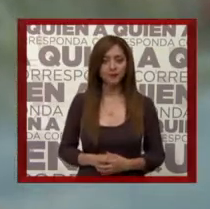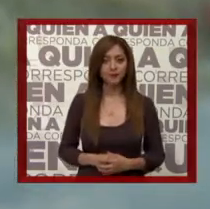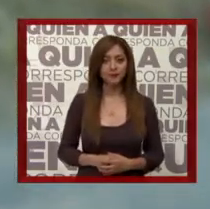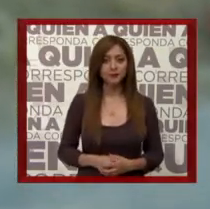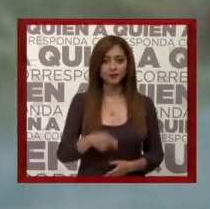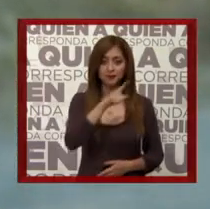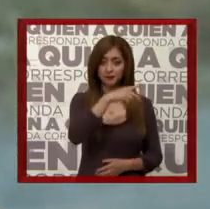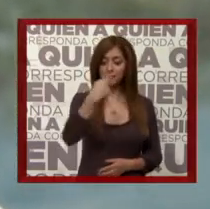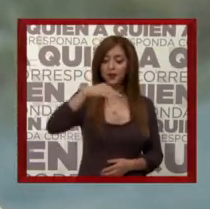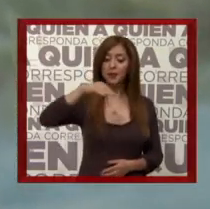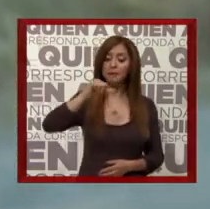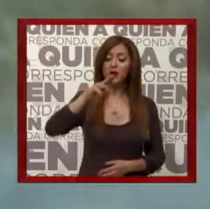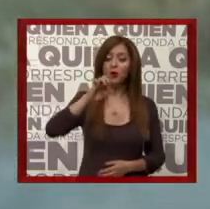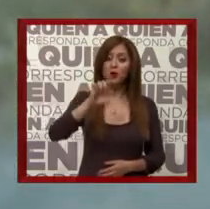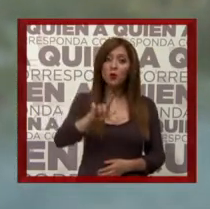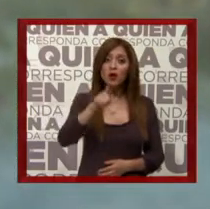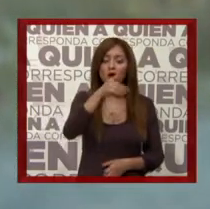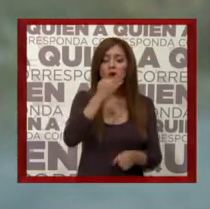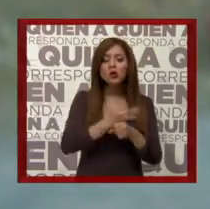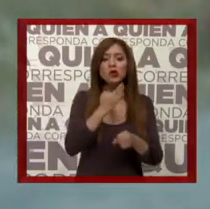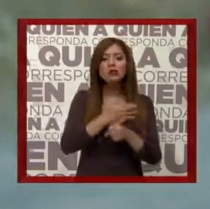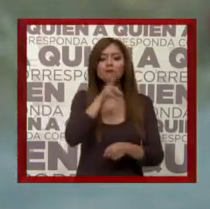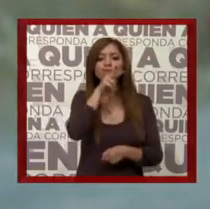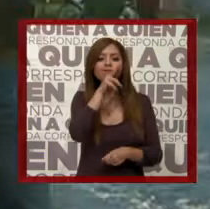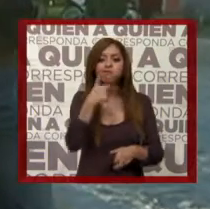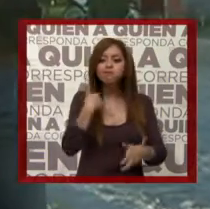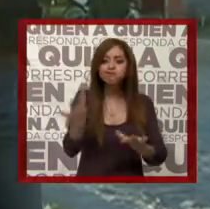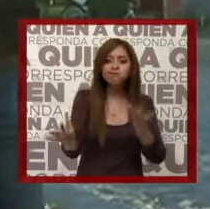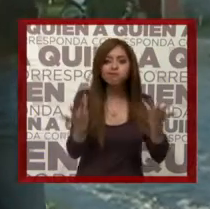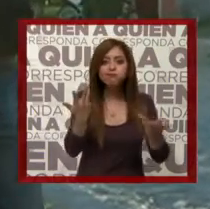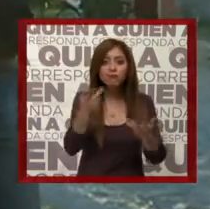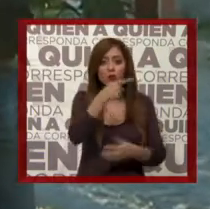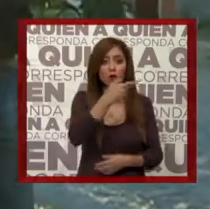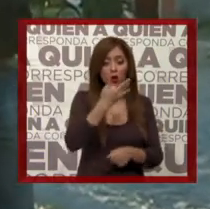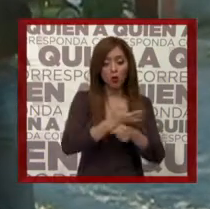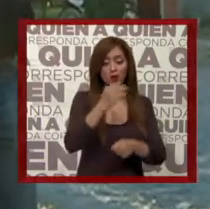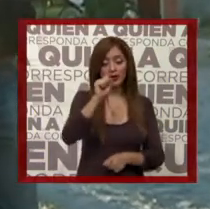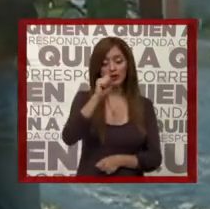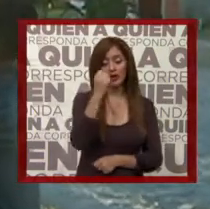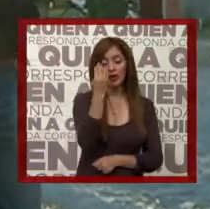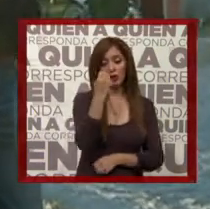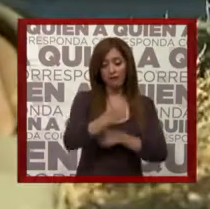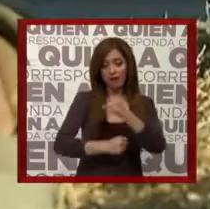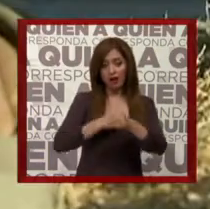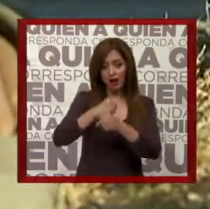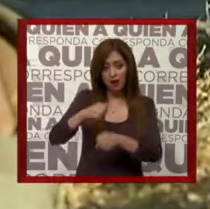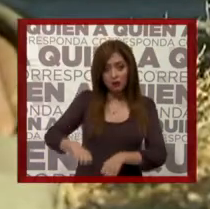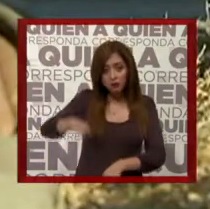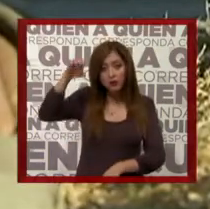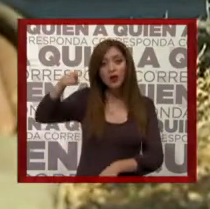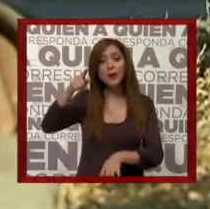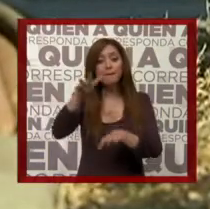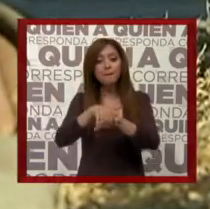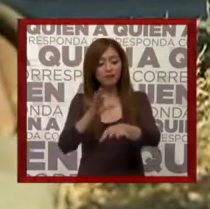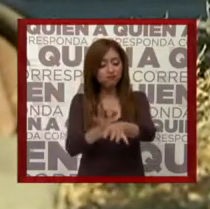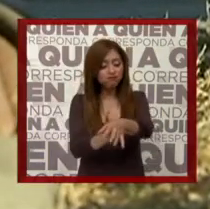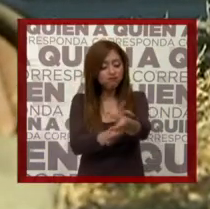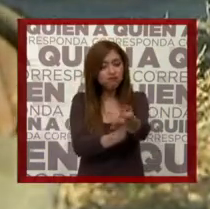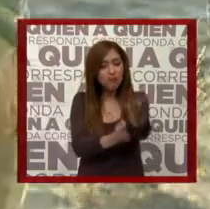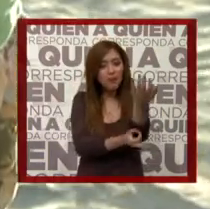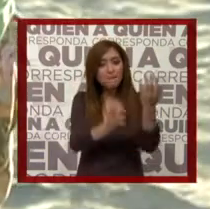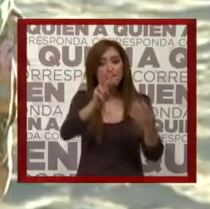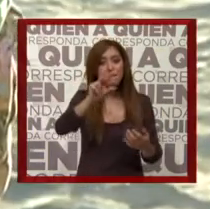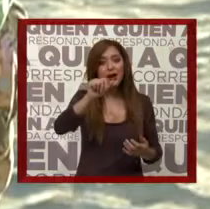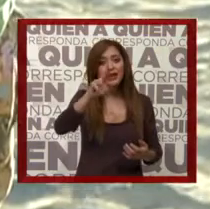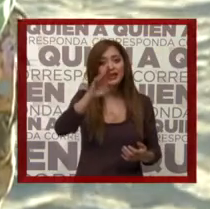El señor Manuel Hernández está en una situación muy complicada. Tiene 69 años, tiene varices en las piernas que urge le puedan